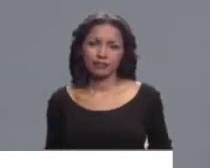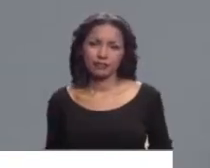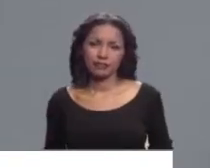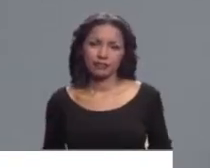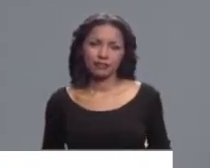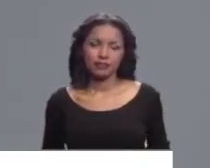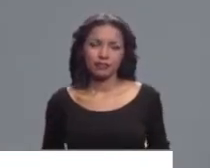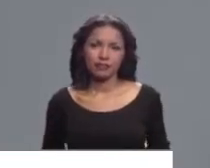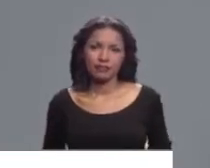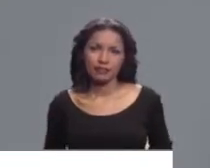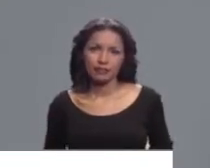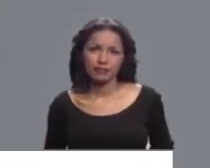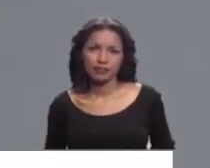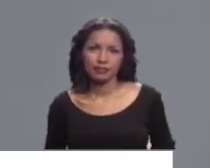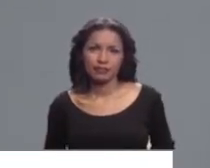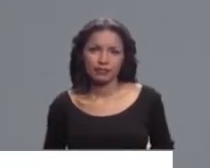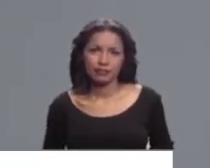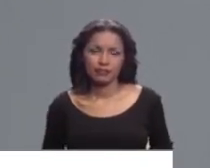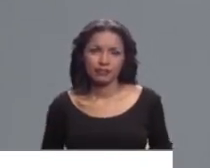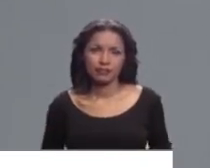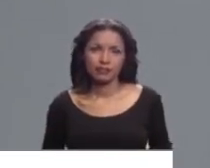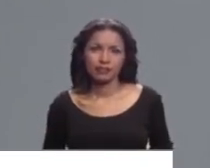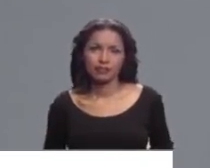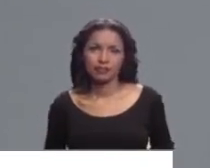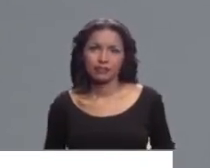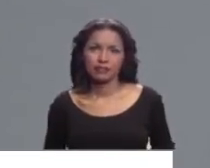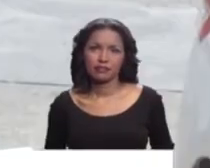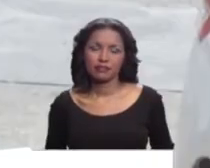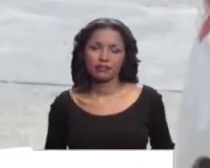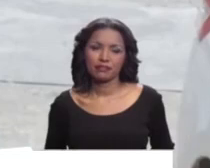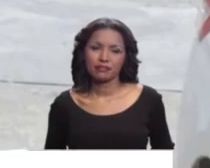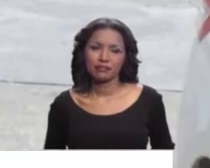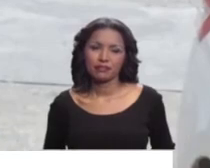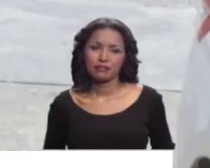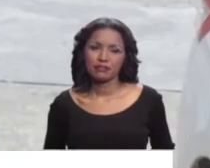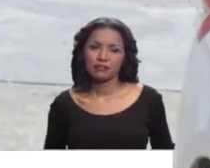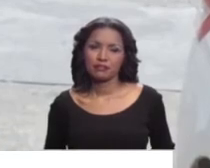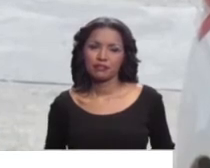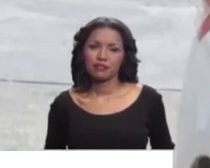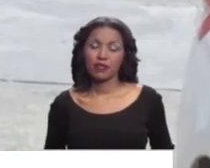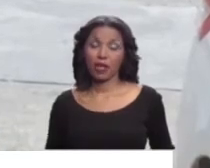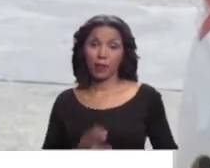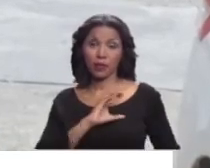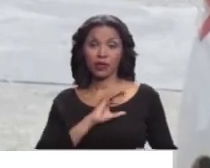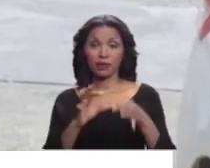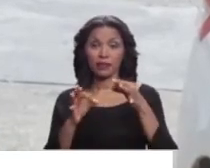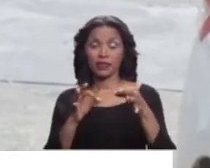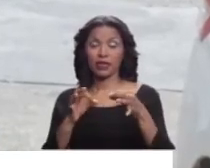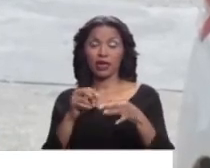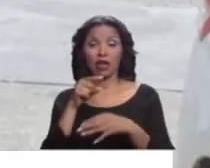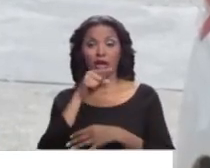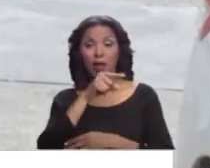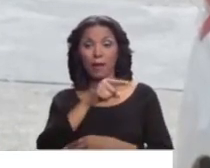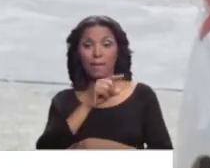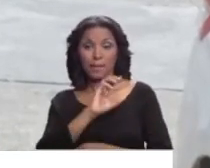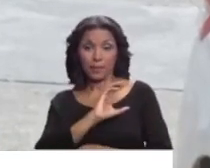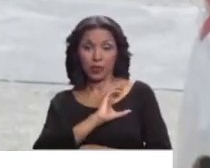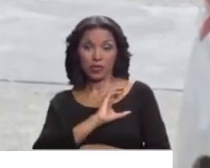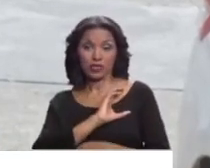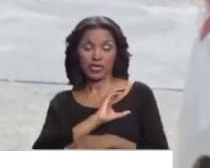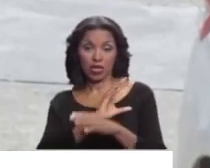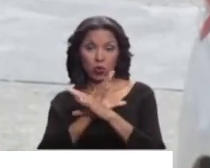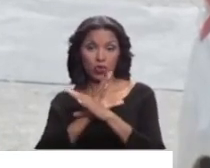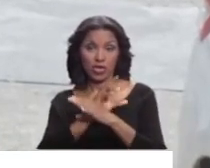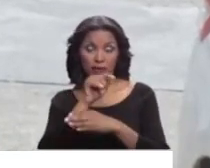este robo registrado en esta entidad bancaria. Le retiraron el arma de fuego, se dan a la fuga, las